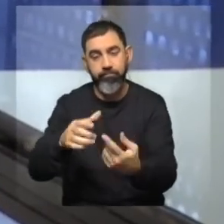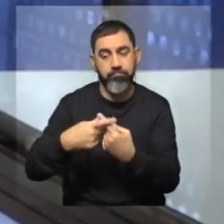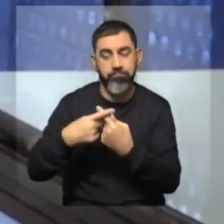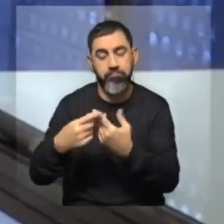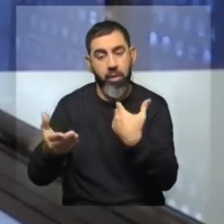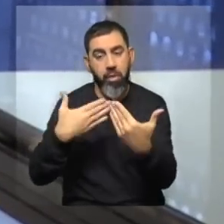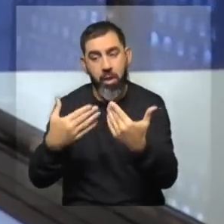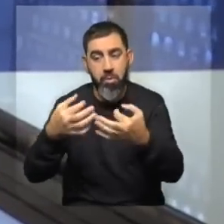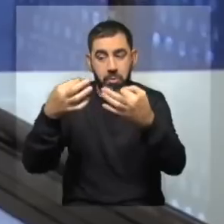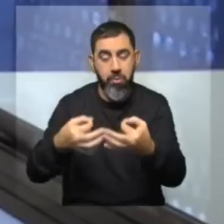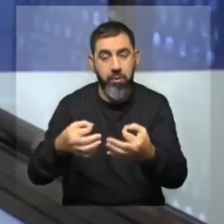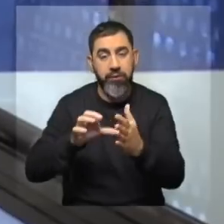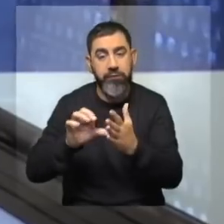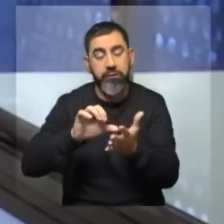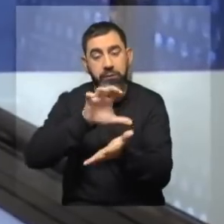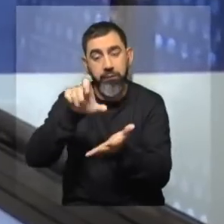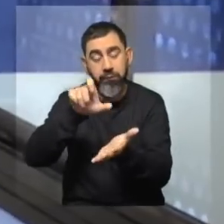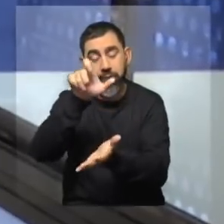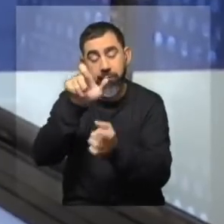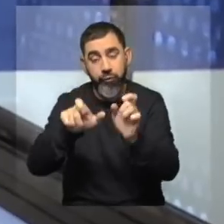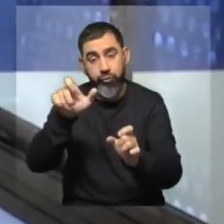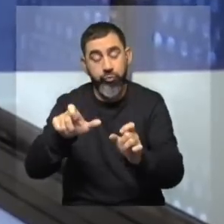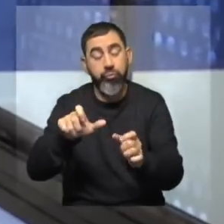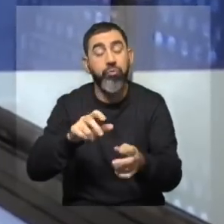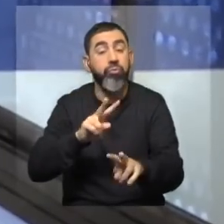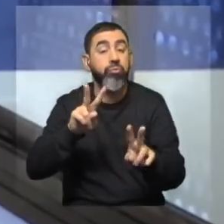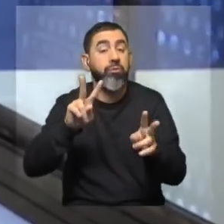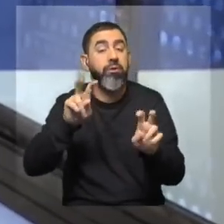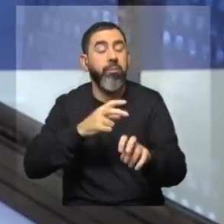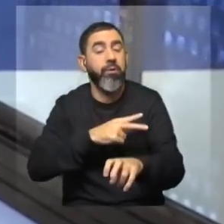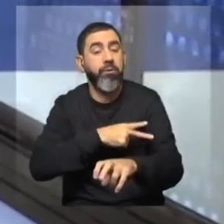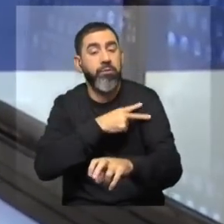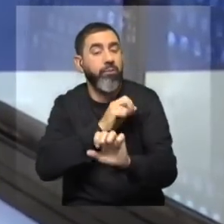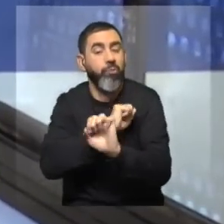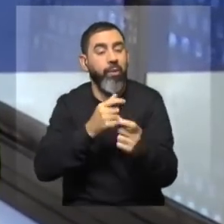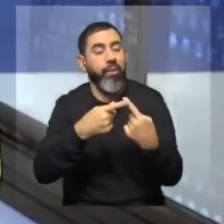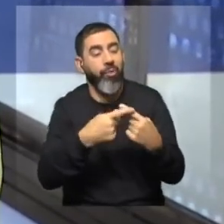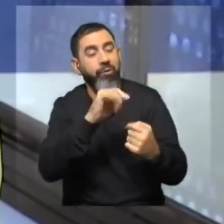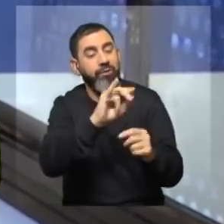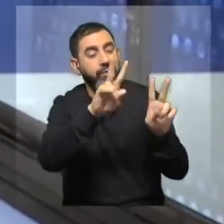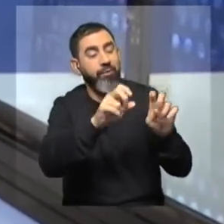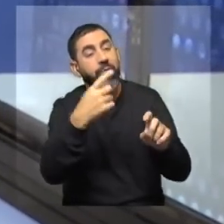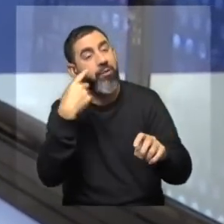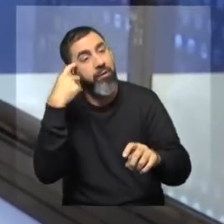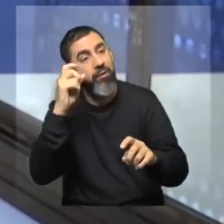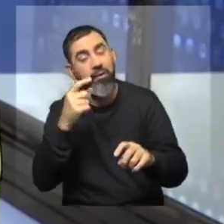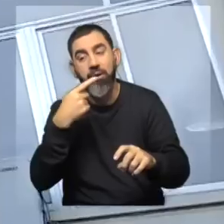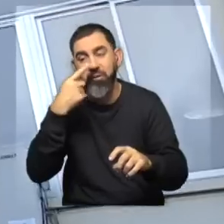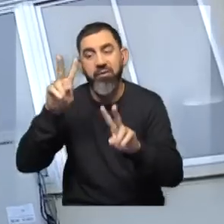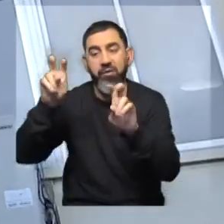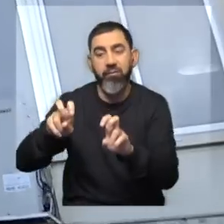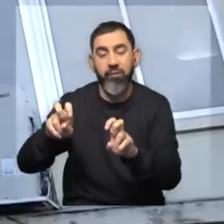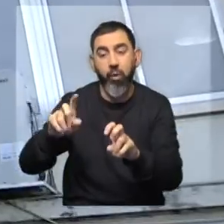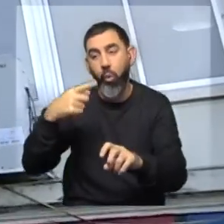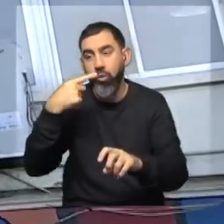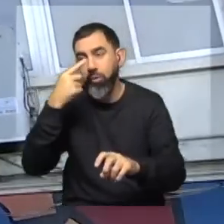veníamos dando con servicio civil sobre la carrera porque no podemos negociar lo que ellos quieran y lo que nos quieran imponer lo impongan